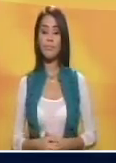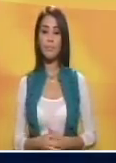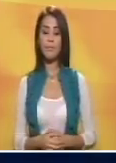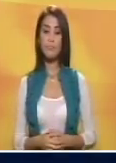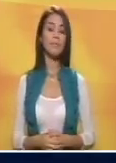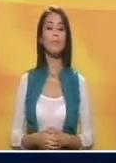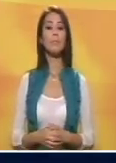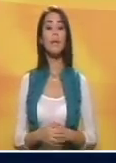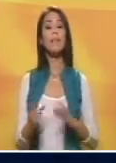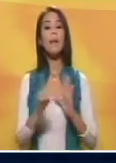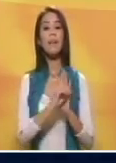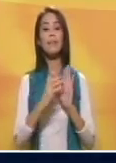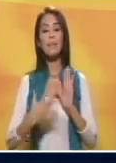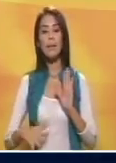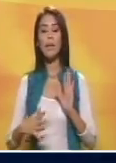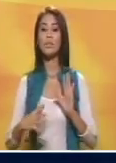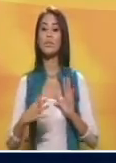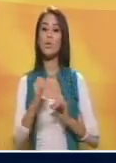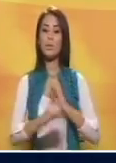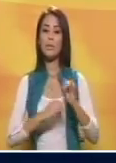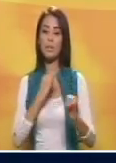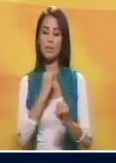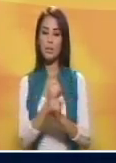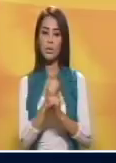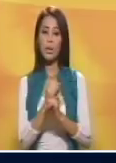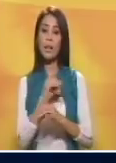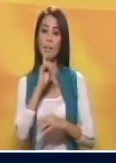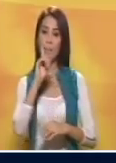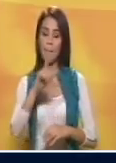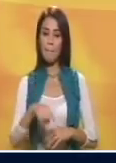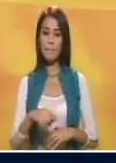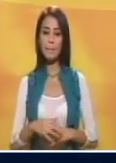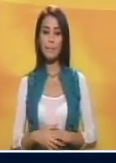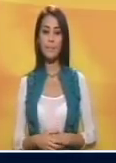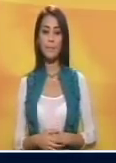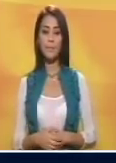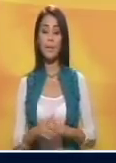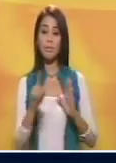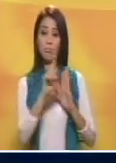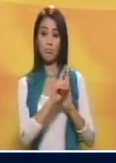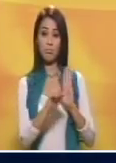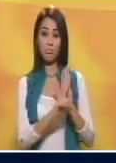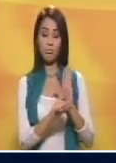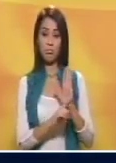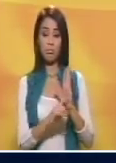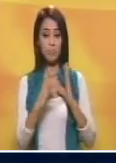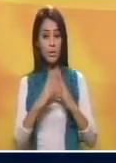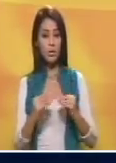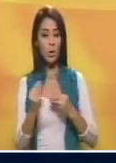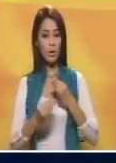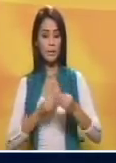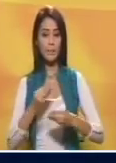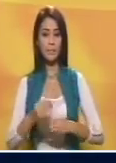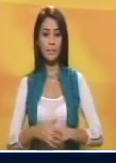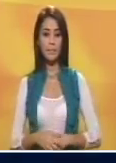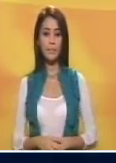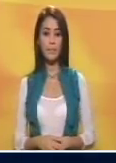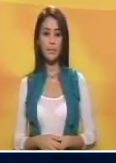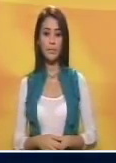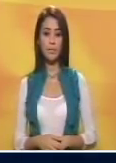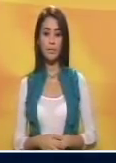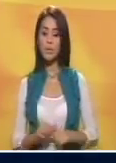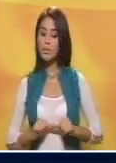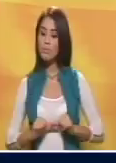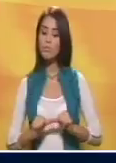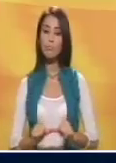luz del derecho internacional público y a la luz, por supuesto, de las medidas diplomáticas que deban adoptarse. Tiene que